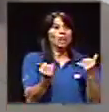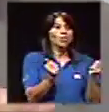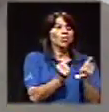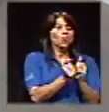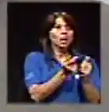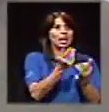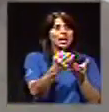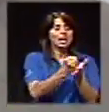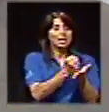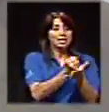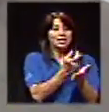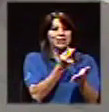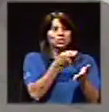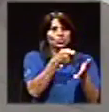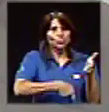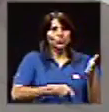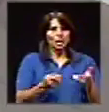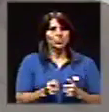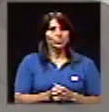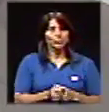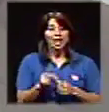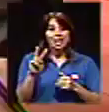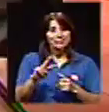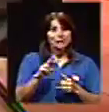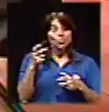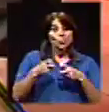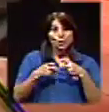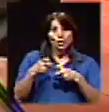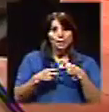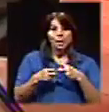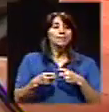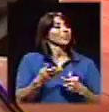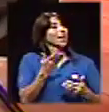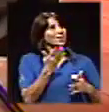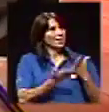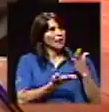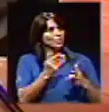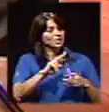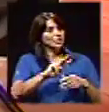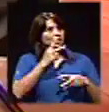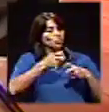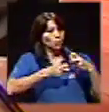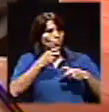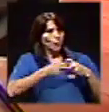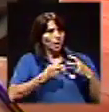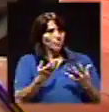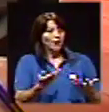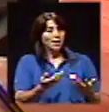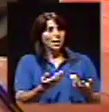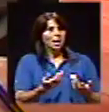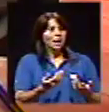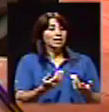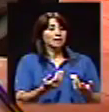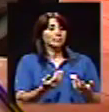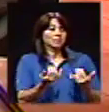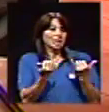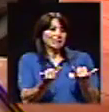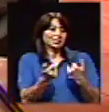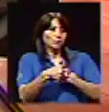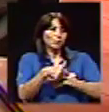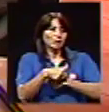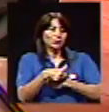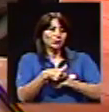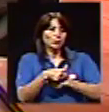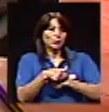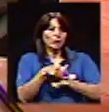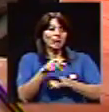tributario. El segundo problema. Tal vez el segundo problema, don Otón, si usted lo tiene a bien, invitamos al canal